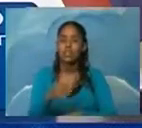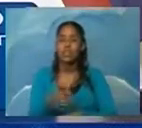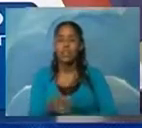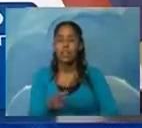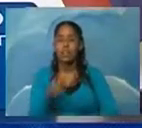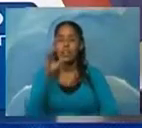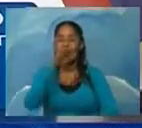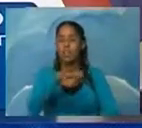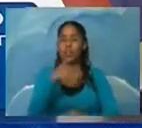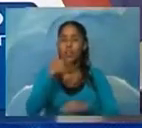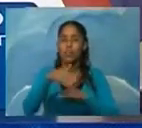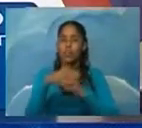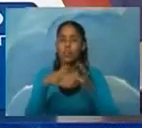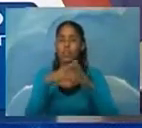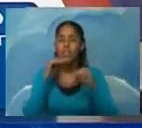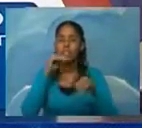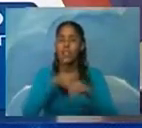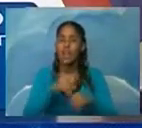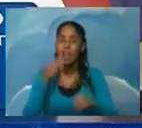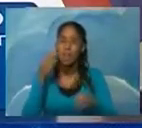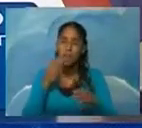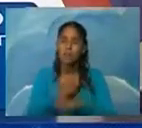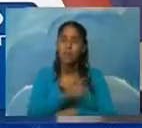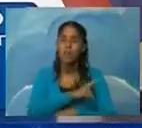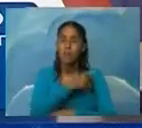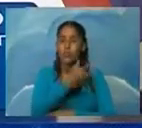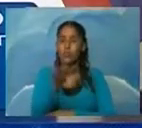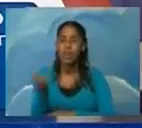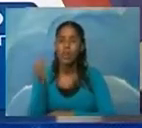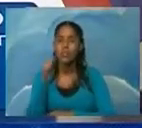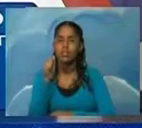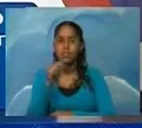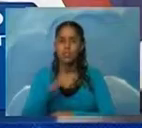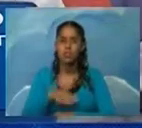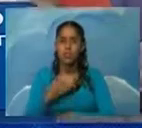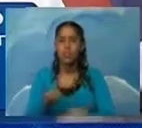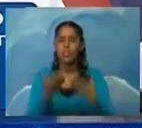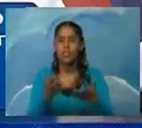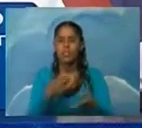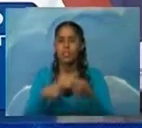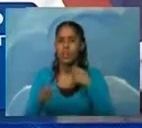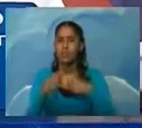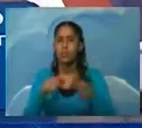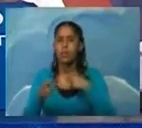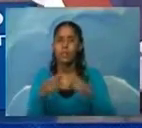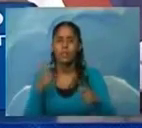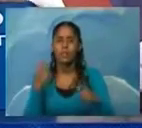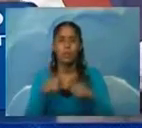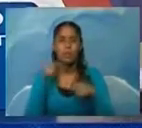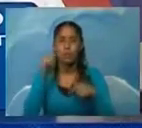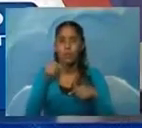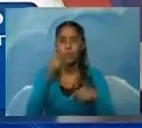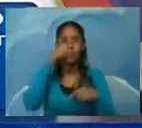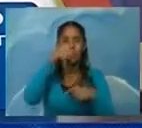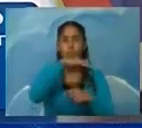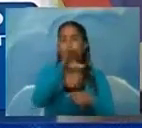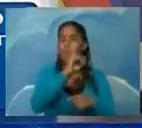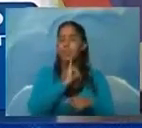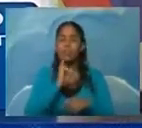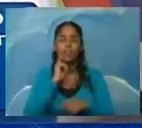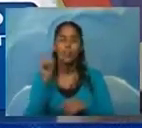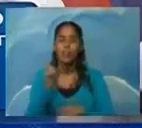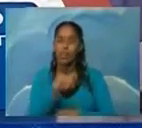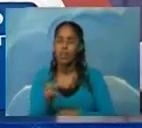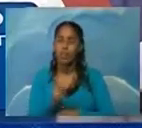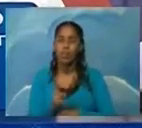Al extranjero que está en medio de ustedes, a ella sí se la puedes dar o se la puedes vender, pero ustedes no se van a comer una cosa